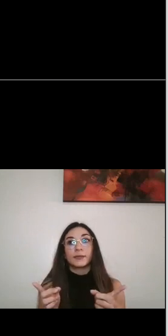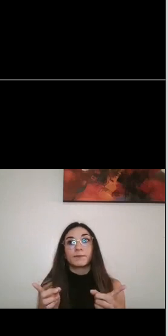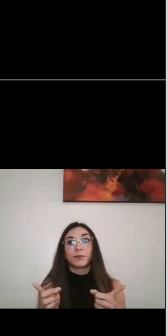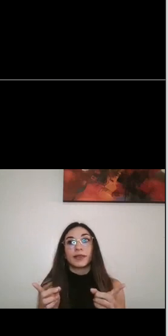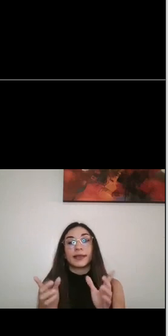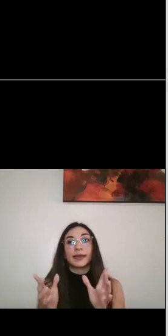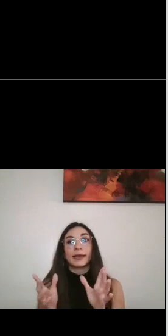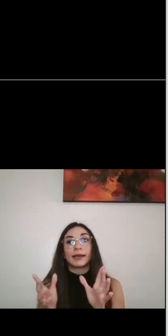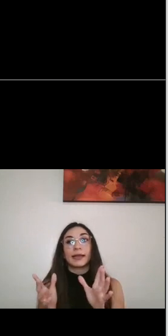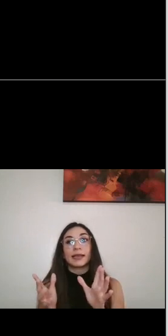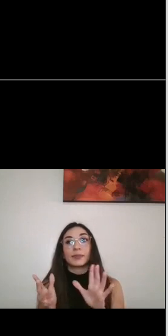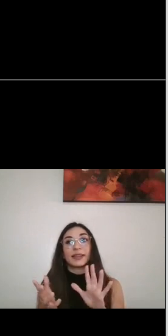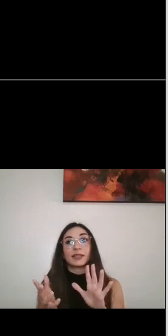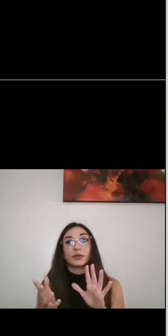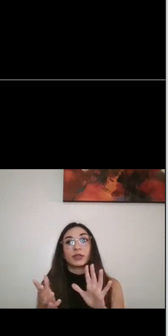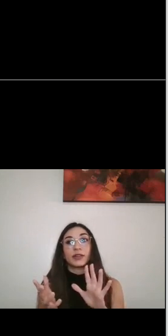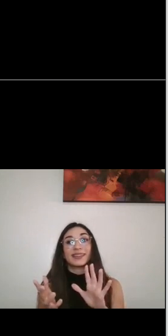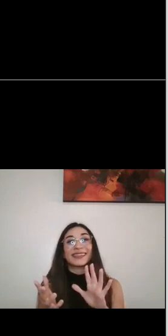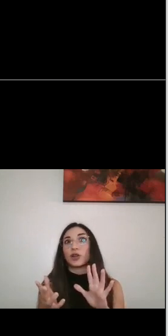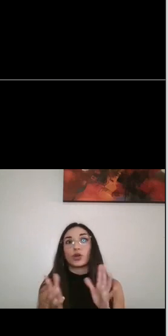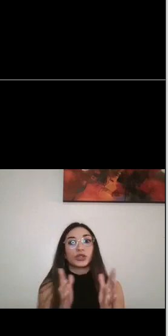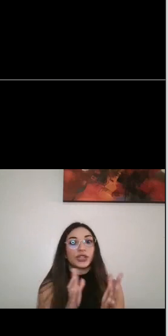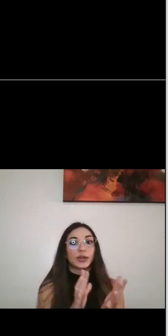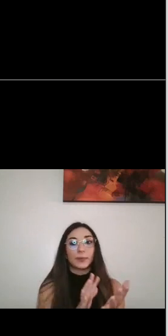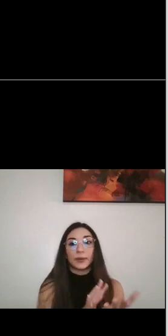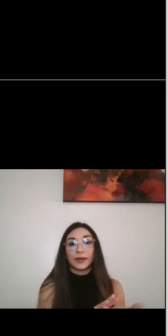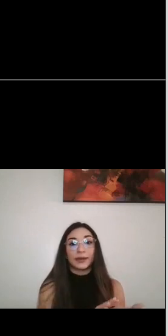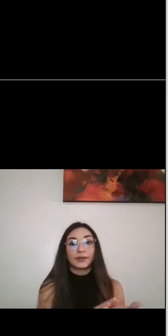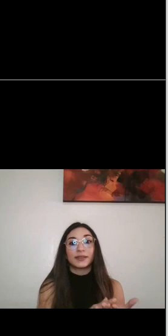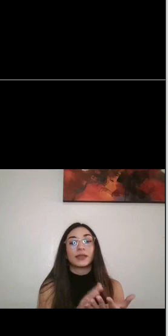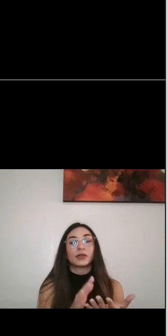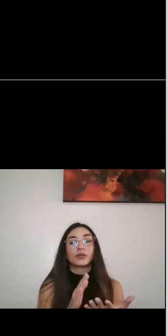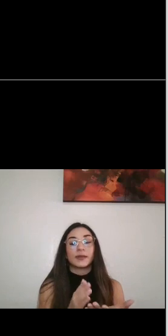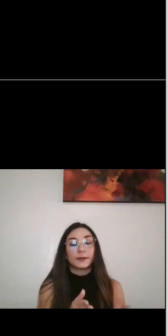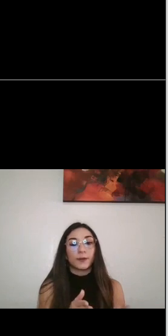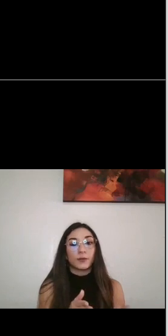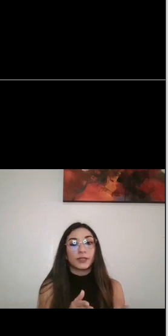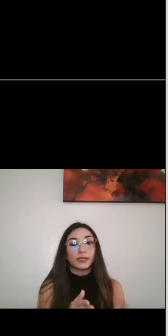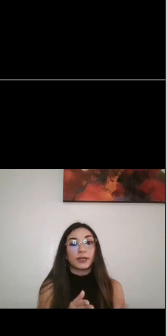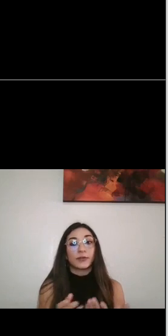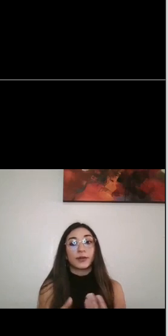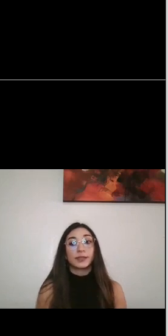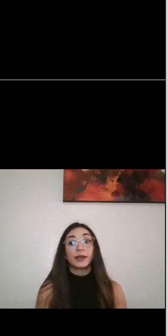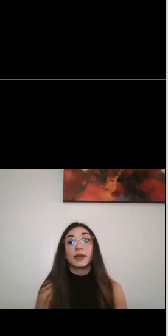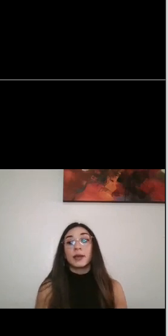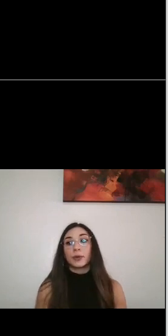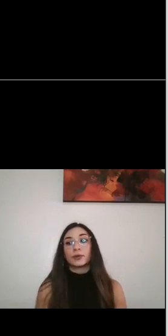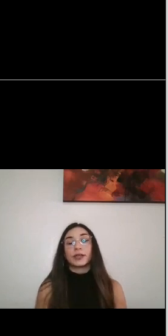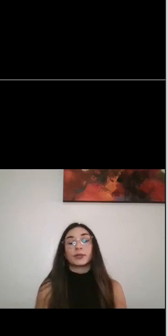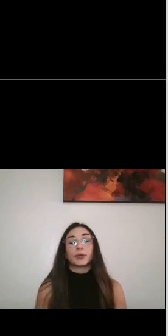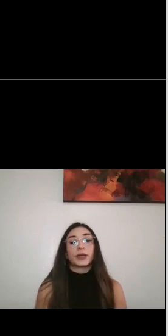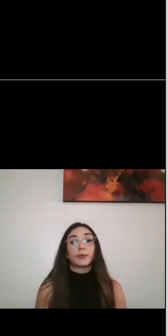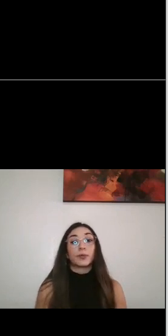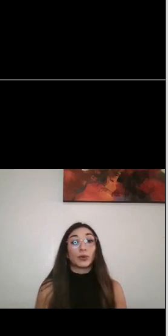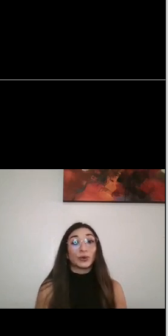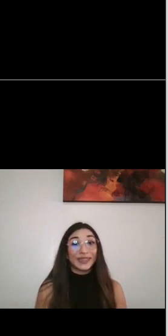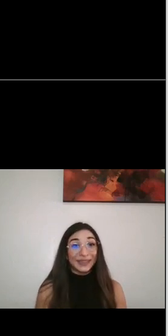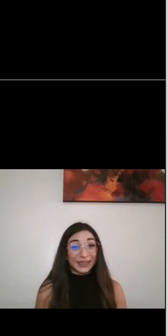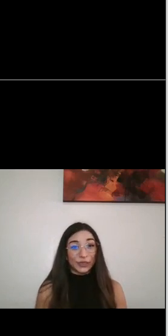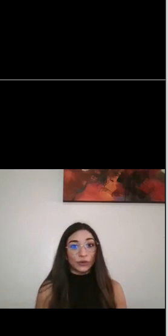paréntesis de las pérdidas auditivas que no sean permanentes y que son bastante comunes en la infancia, producidas, por ejemplo,